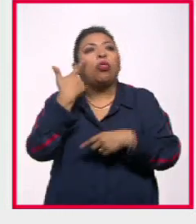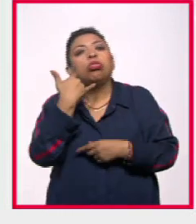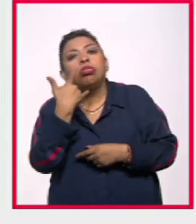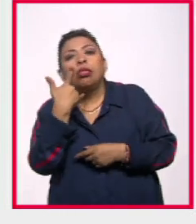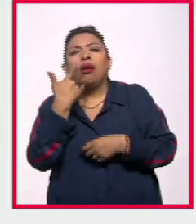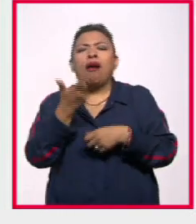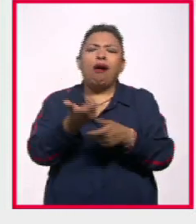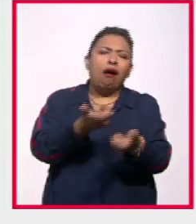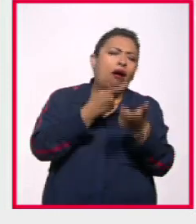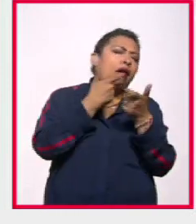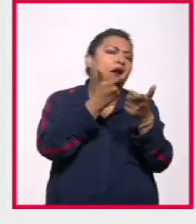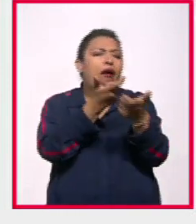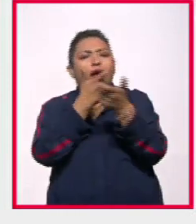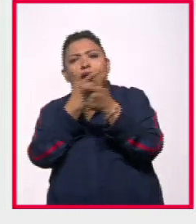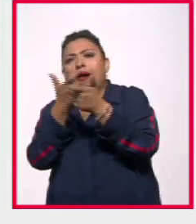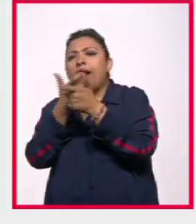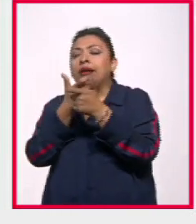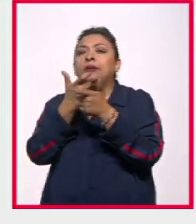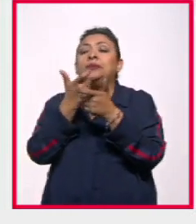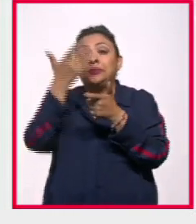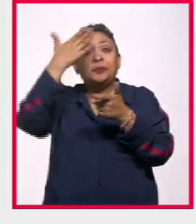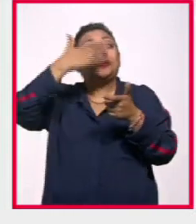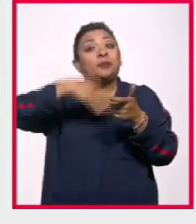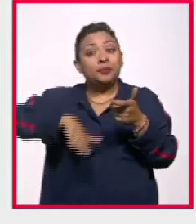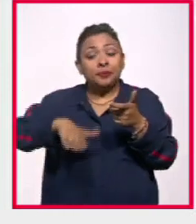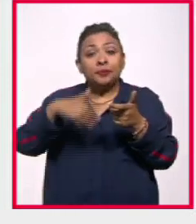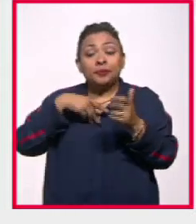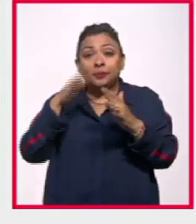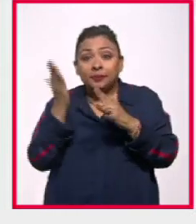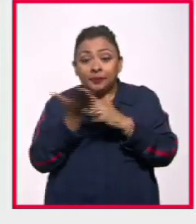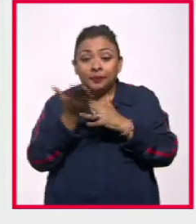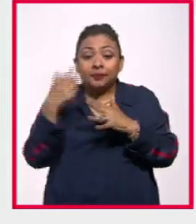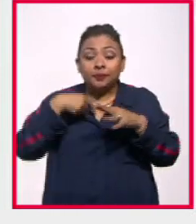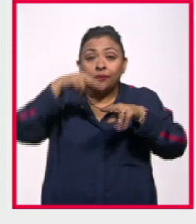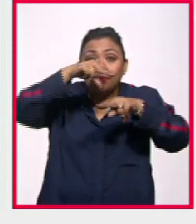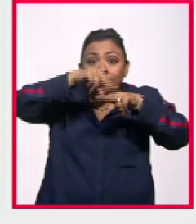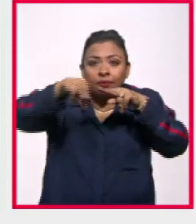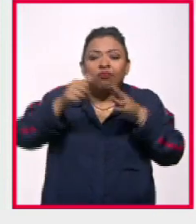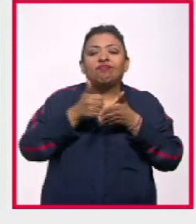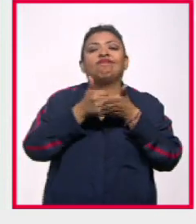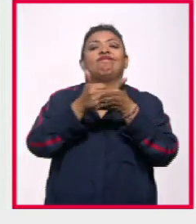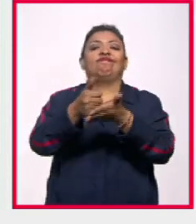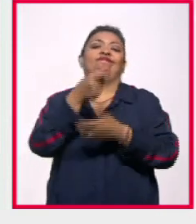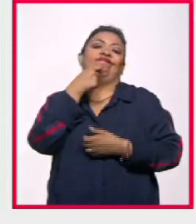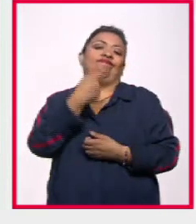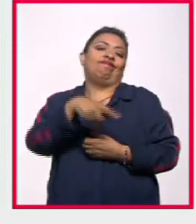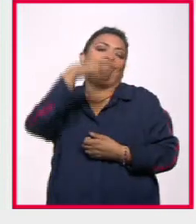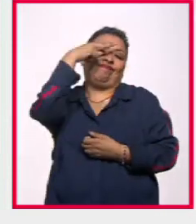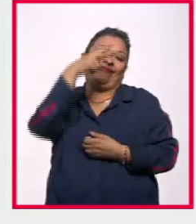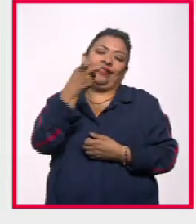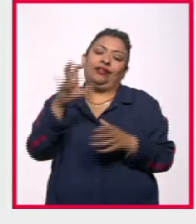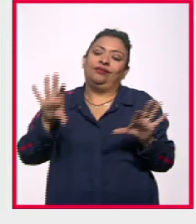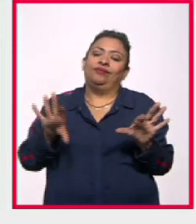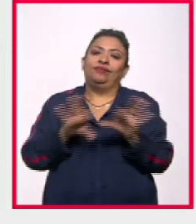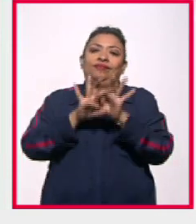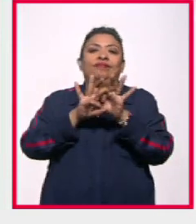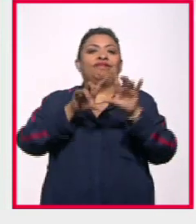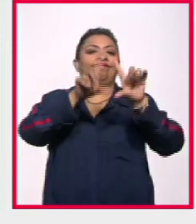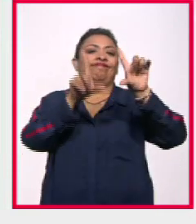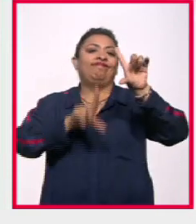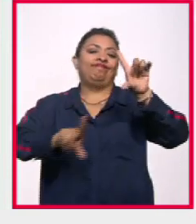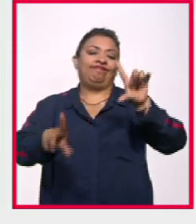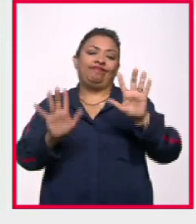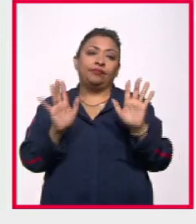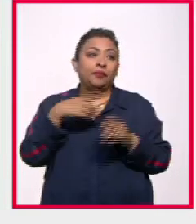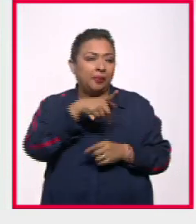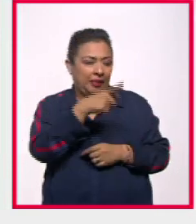a carcajada limpia y sabes que parte de tu billete va para ayudar a un niño mexicano. O sea, es una forma de unir al país. Fíjate